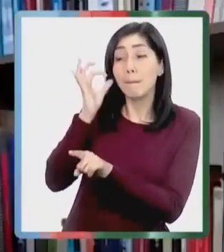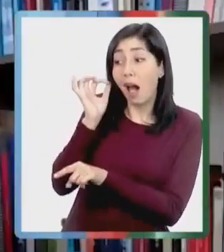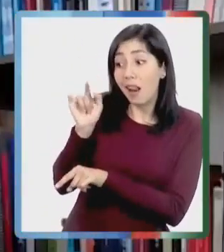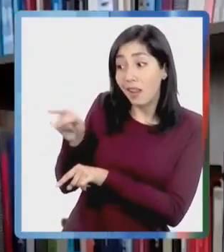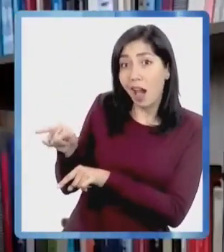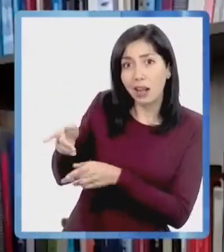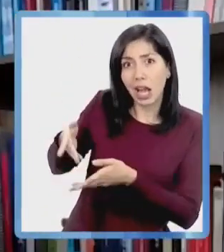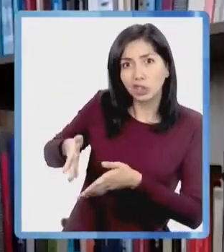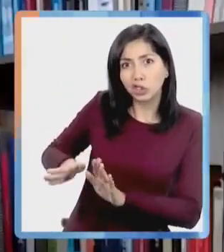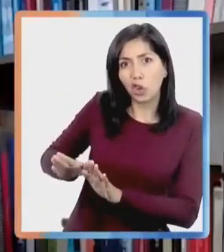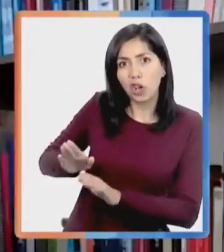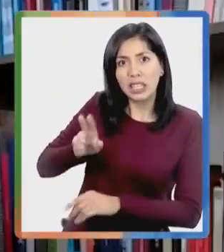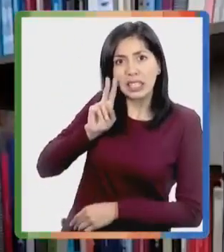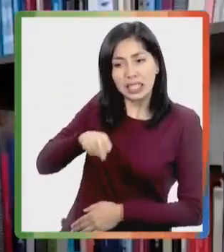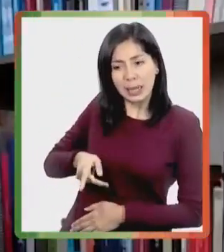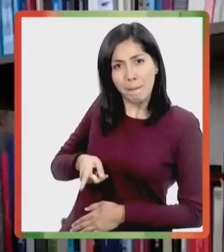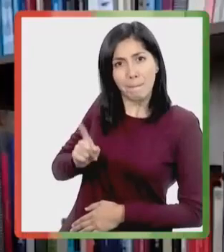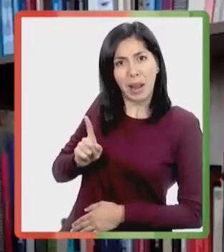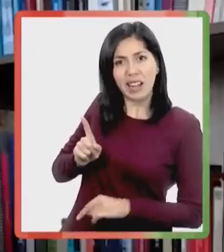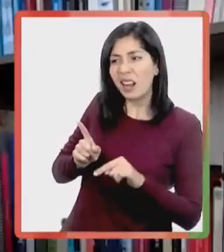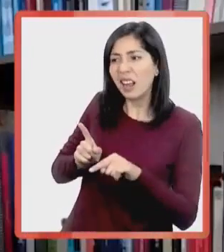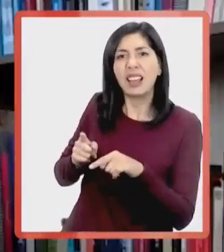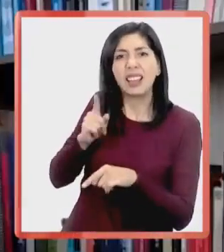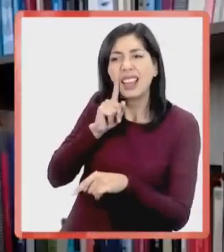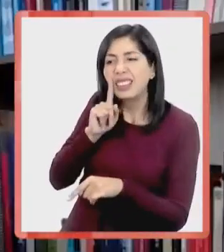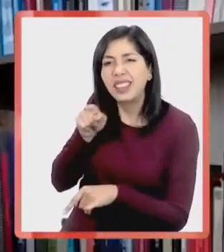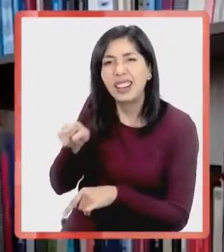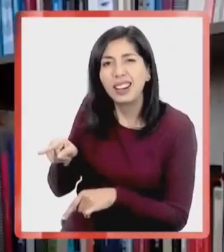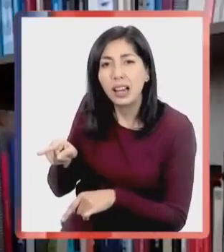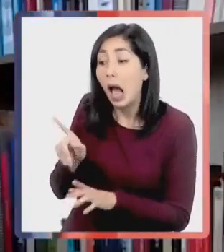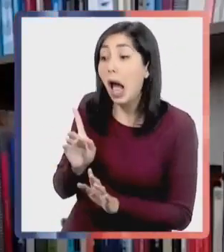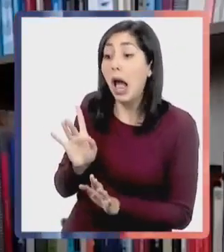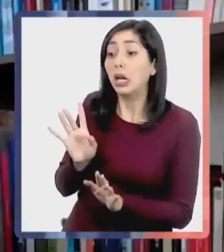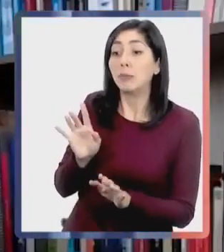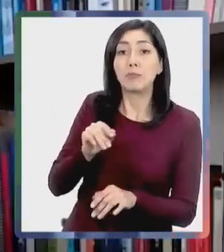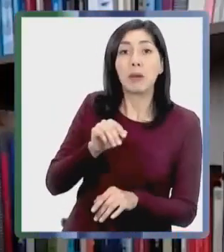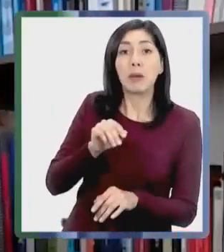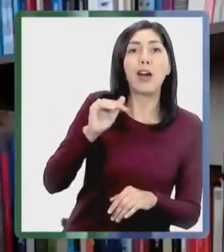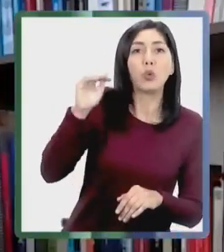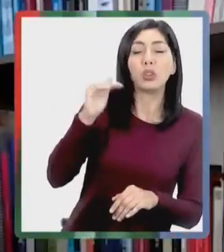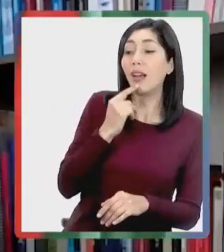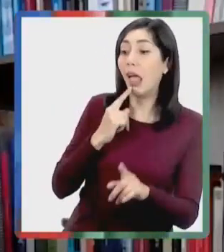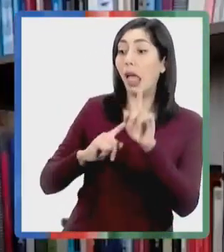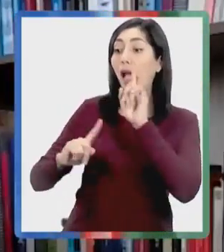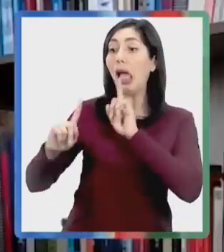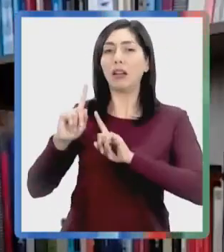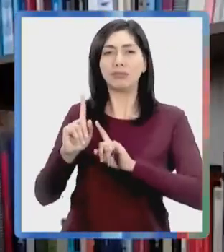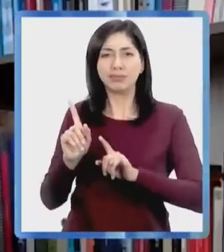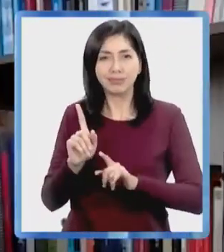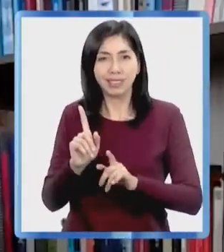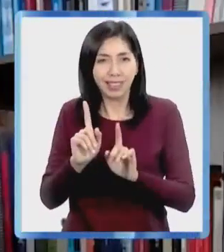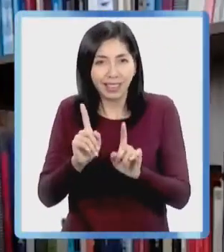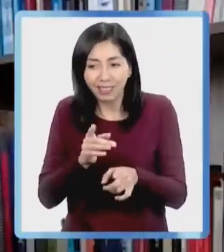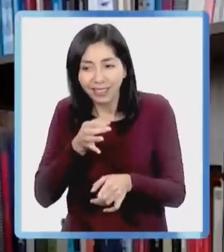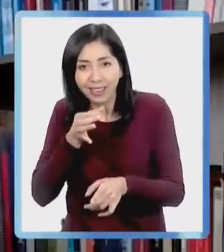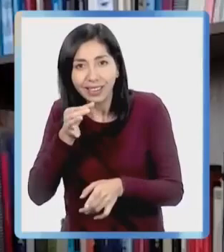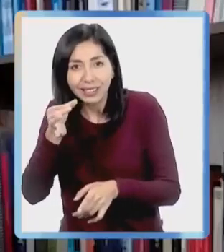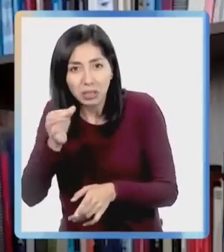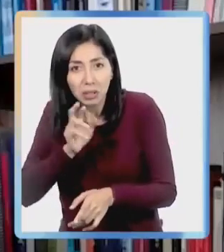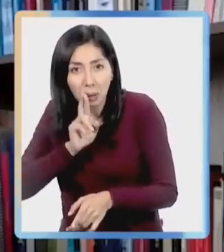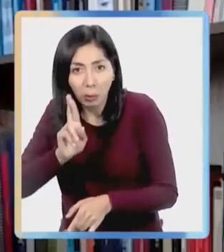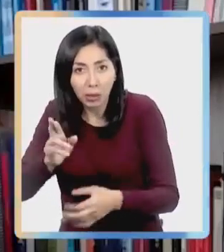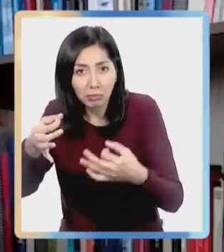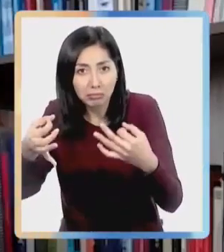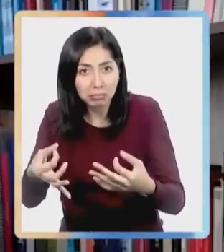ejemplo, nació sin pene. ¿Qué tiene mi hermanita? Y le cambian el tema, siendo que sería una excelente oportunidad para esa curiosidad que es tan pura de los niños,